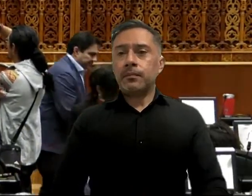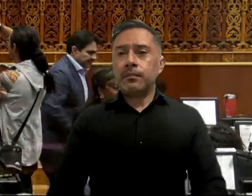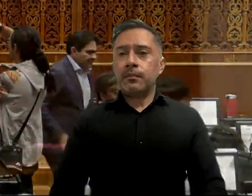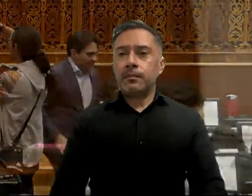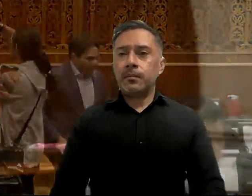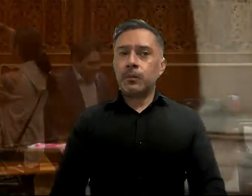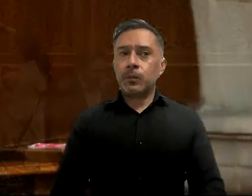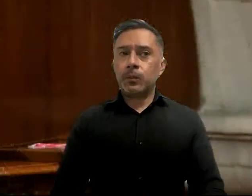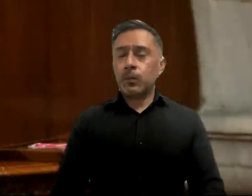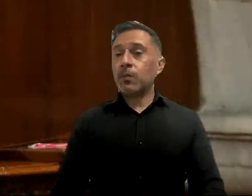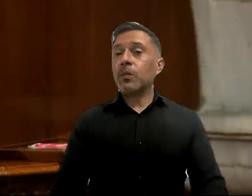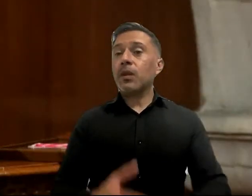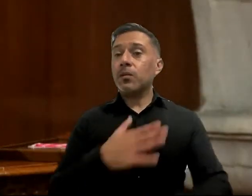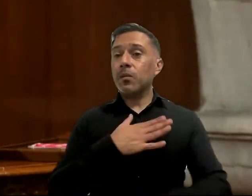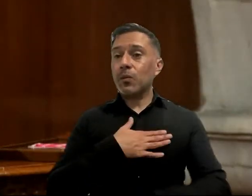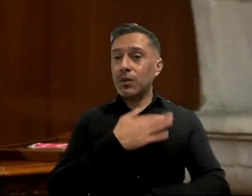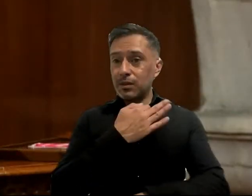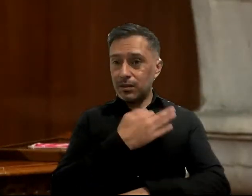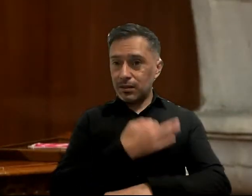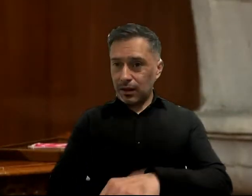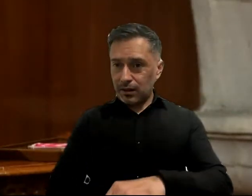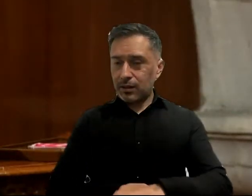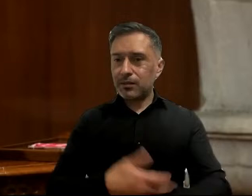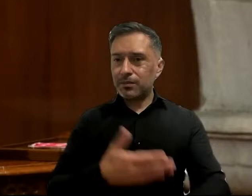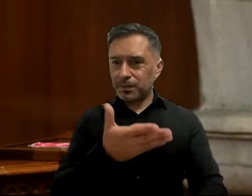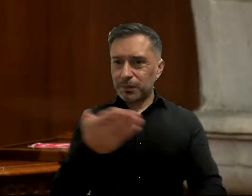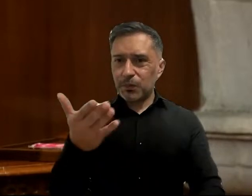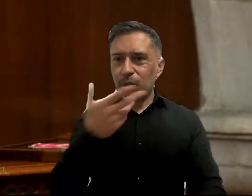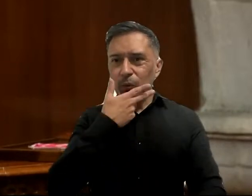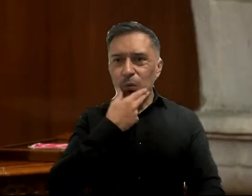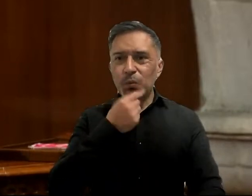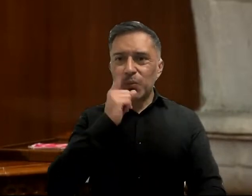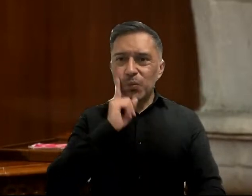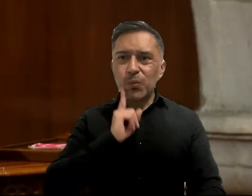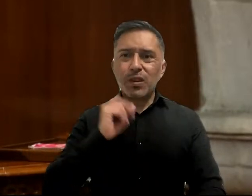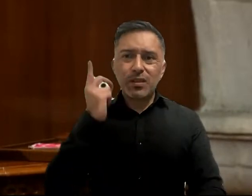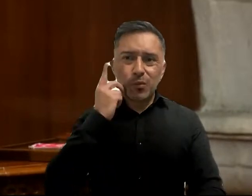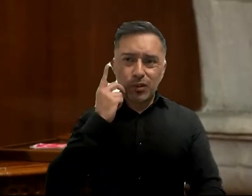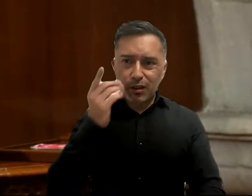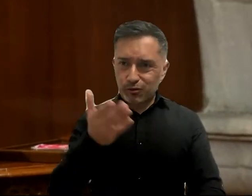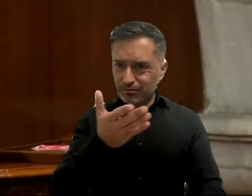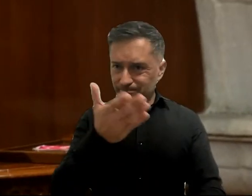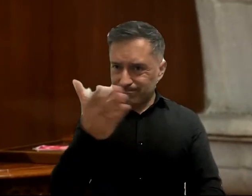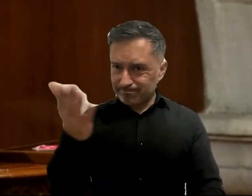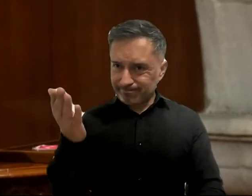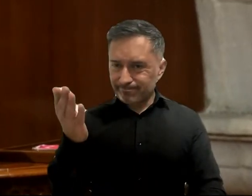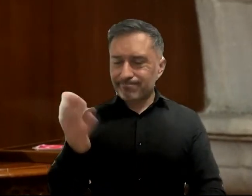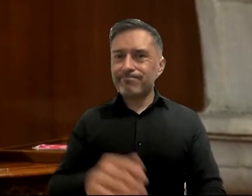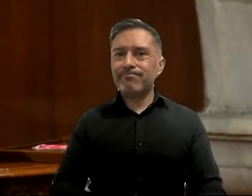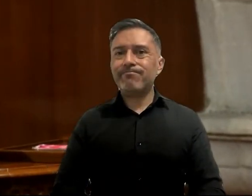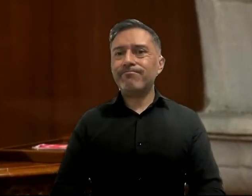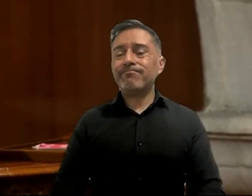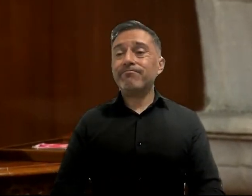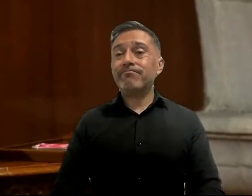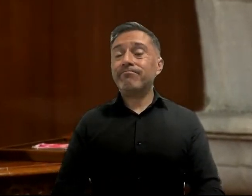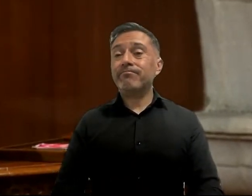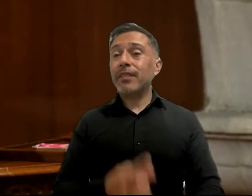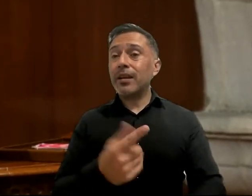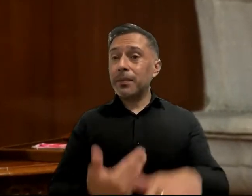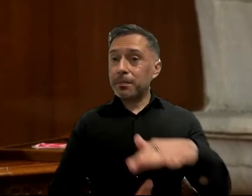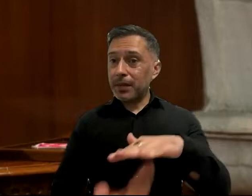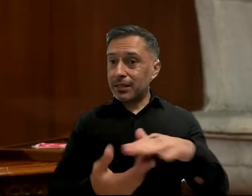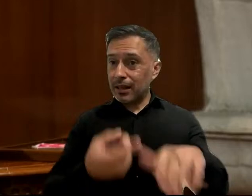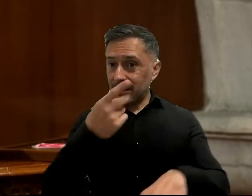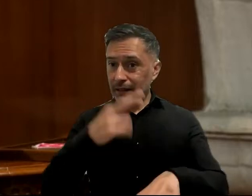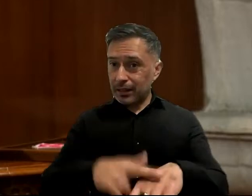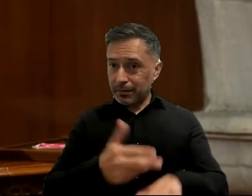Muy buenas tardes, compañeras, compañeros diputados. Con el permiso del presidente de la mesa